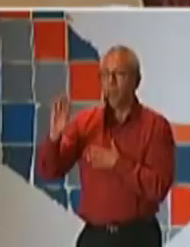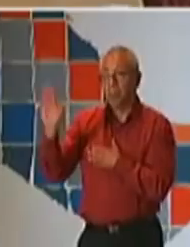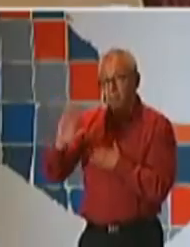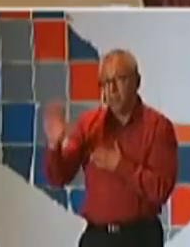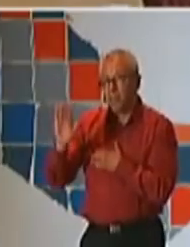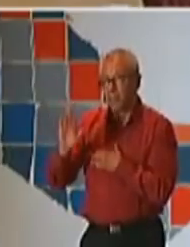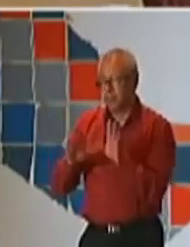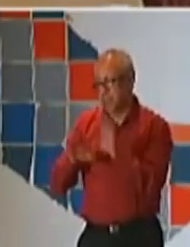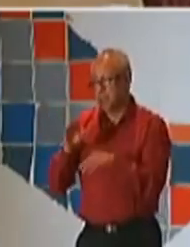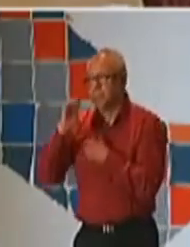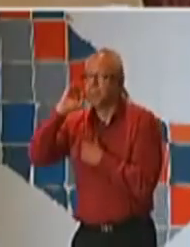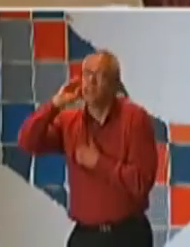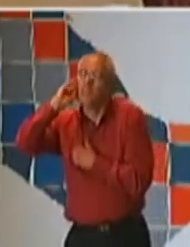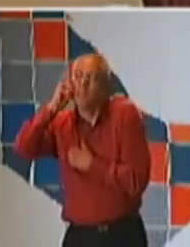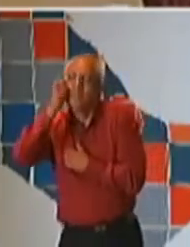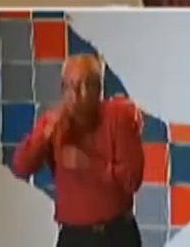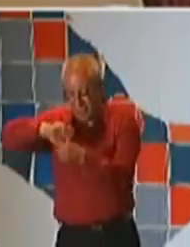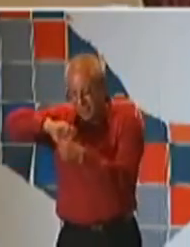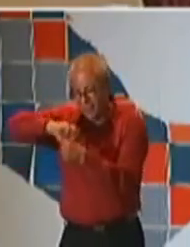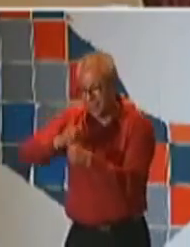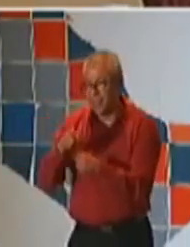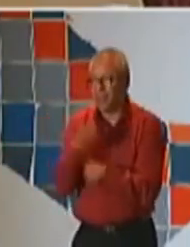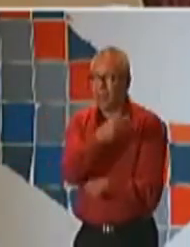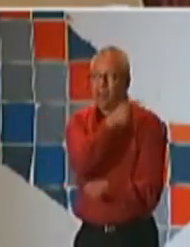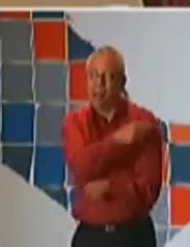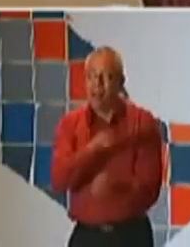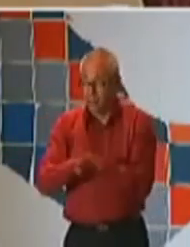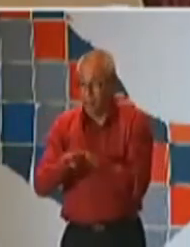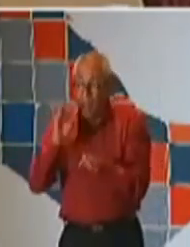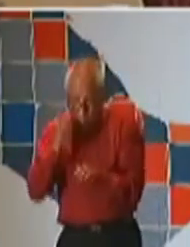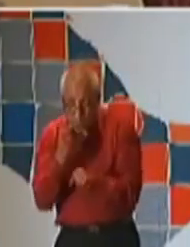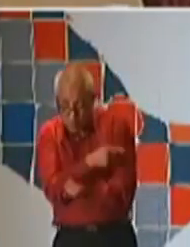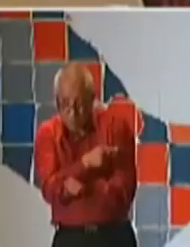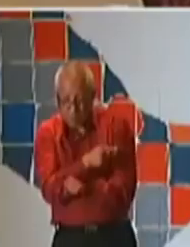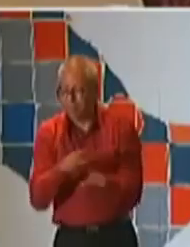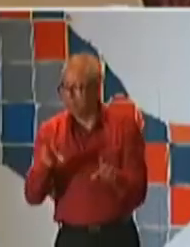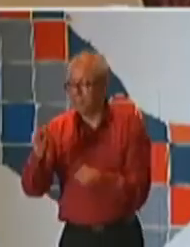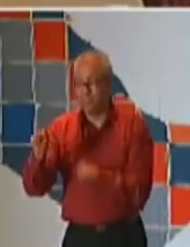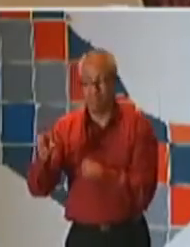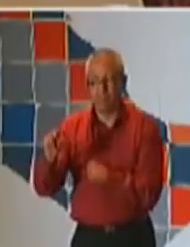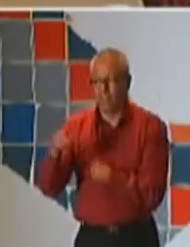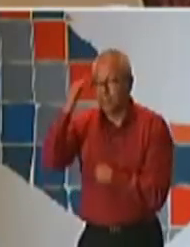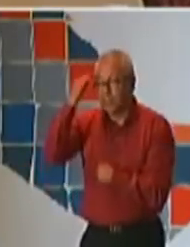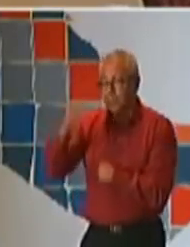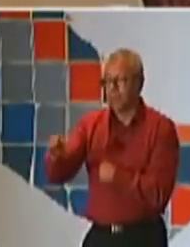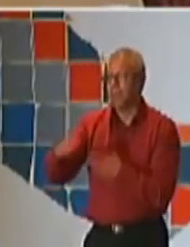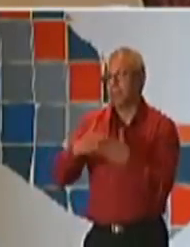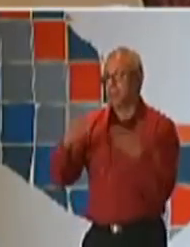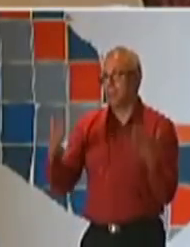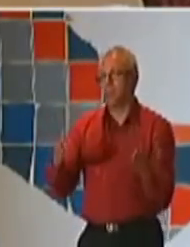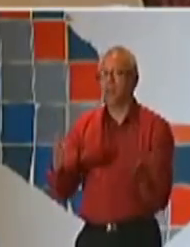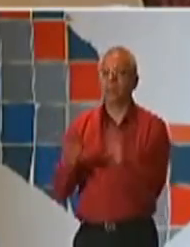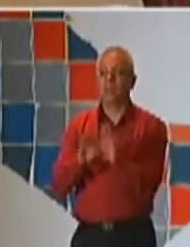no trabaja de limón en el reality show del mundo de nuestro tiempo ante las denuncias y las